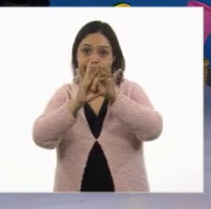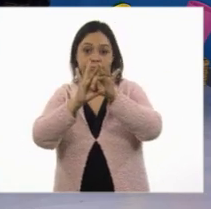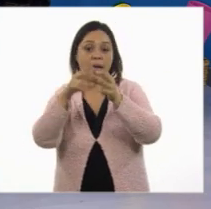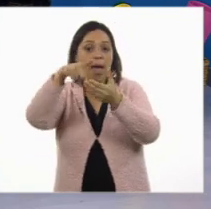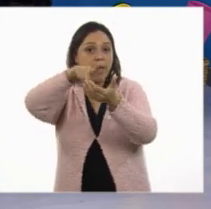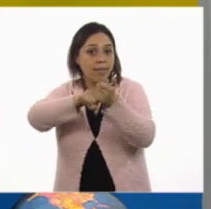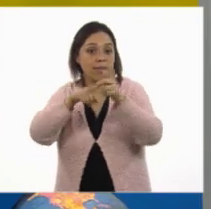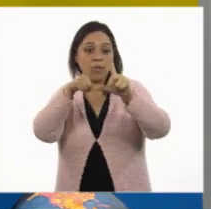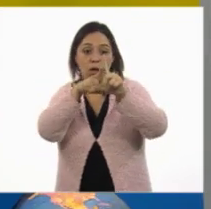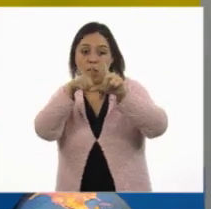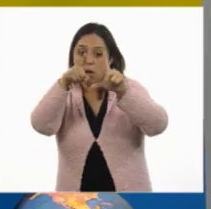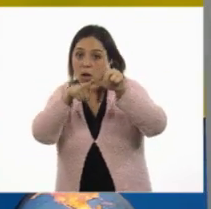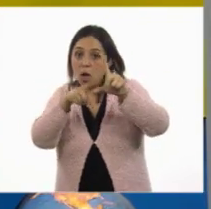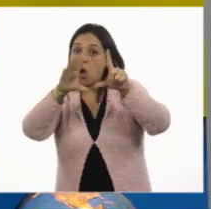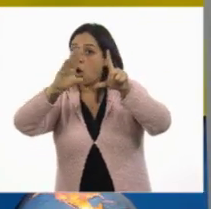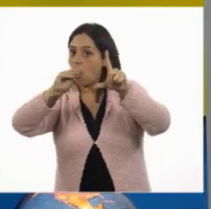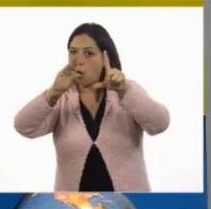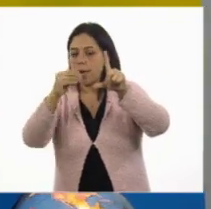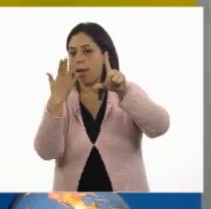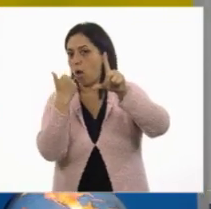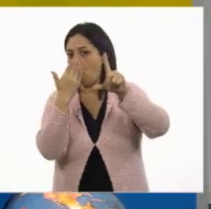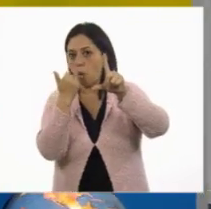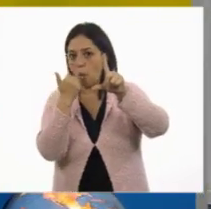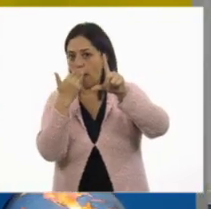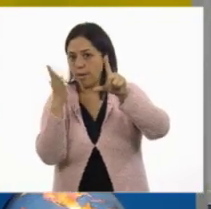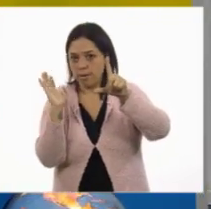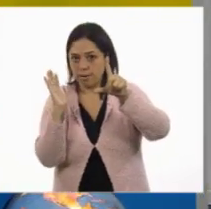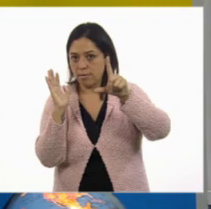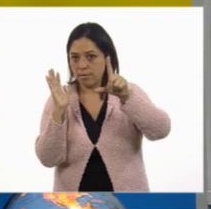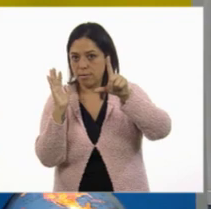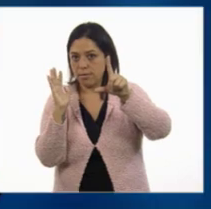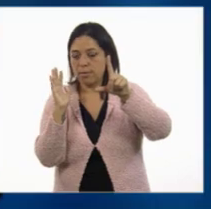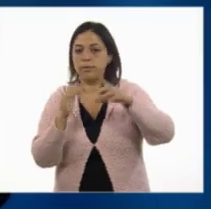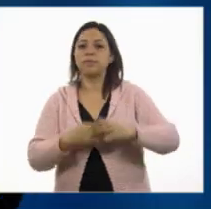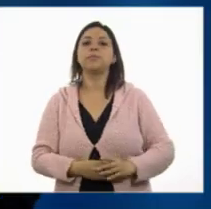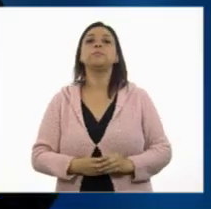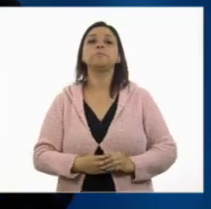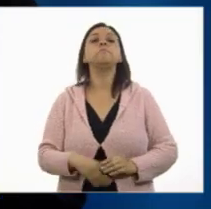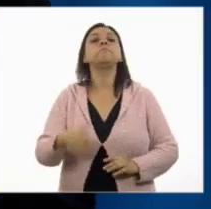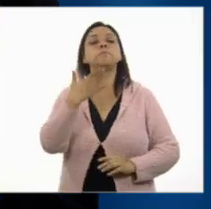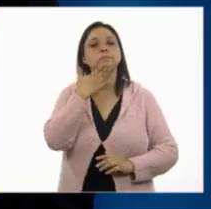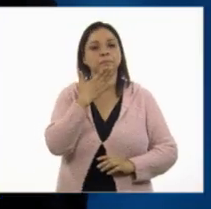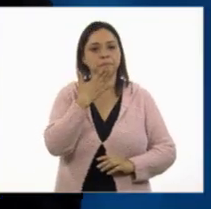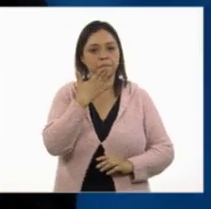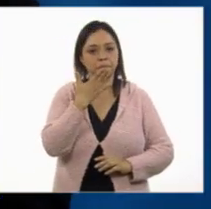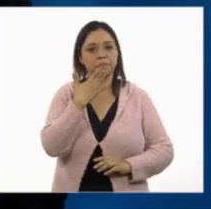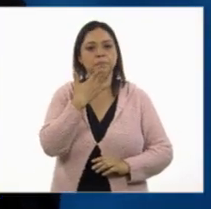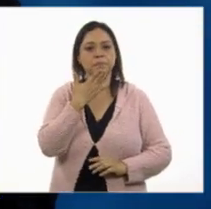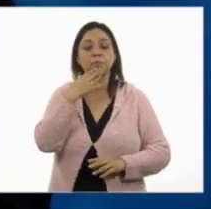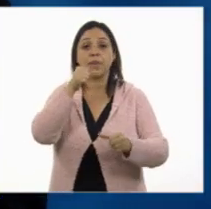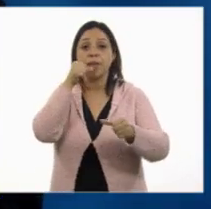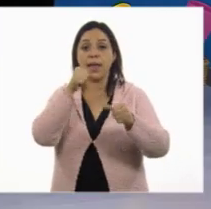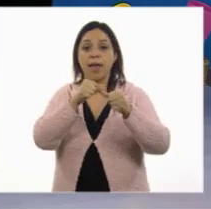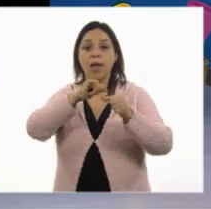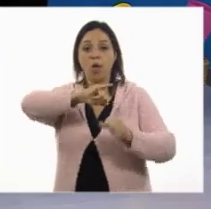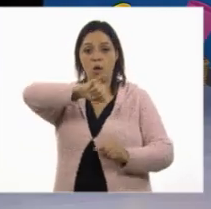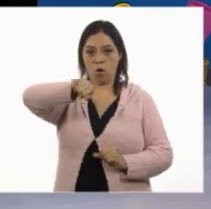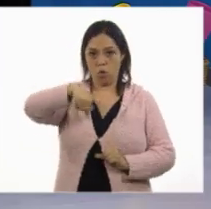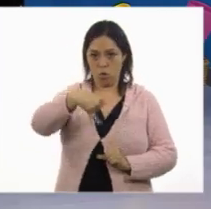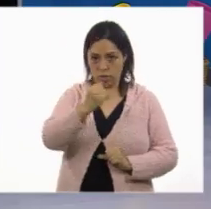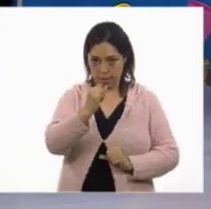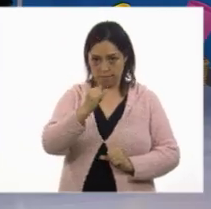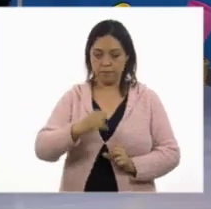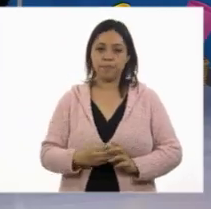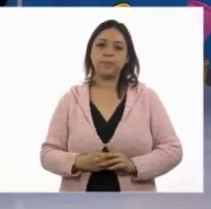grados, o un triángulo equilátero. ¿Sale? Muy bien. Entonces es la J. La J.